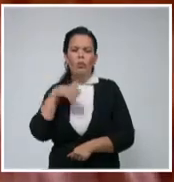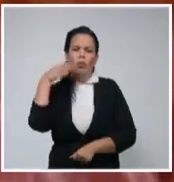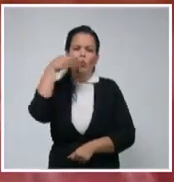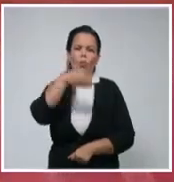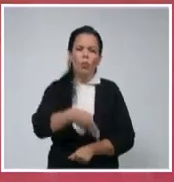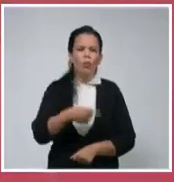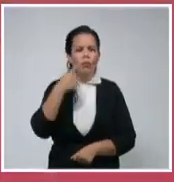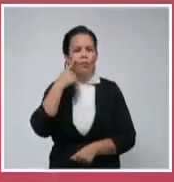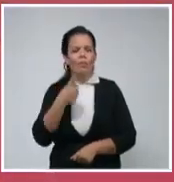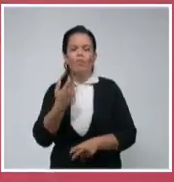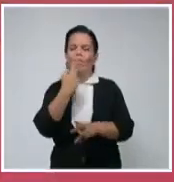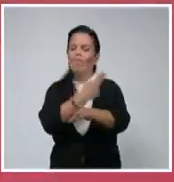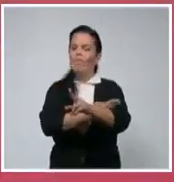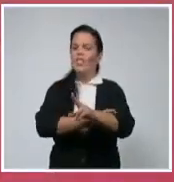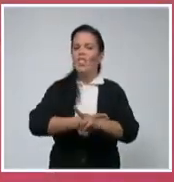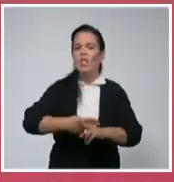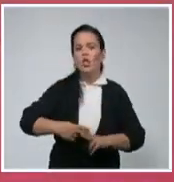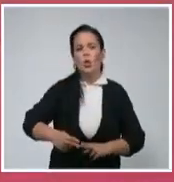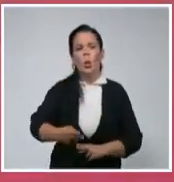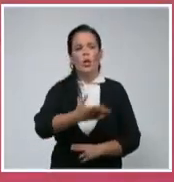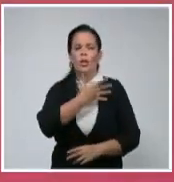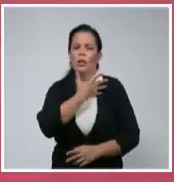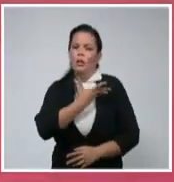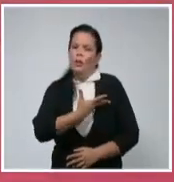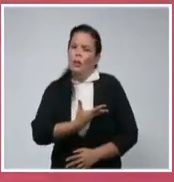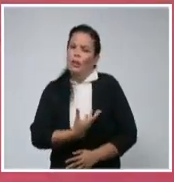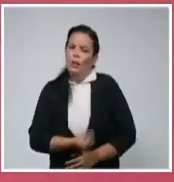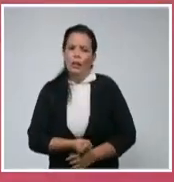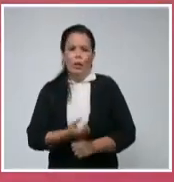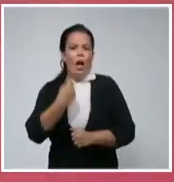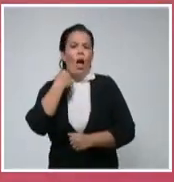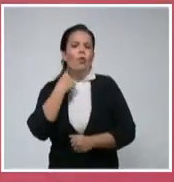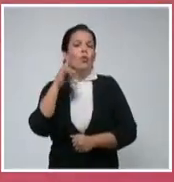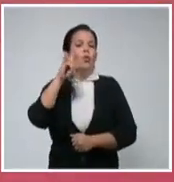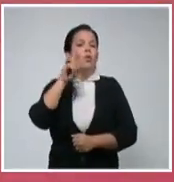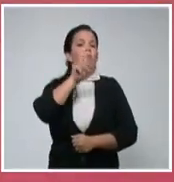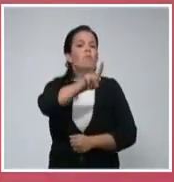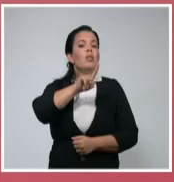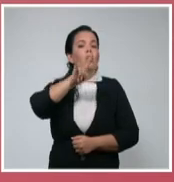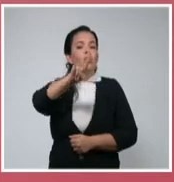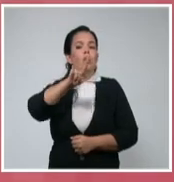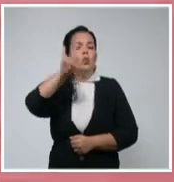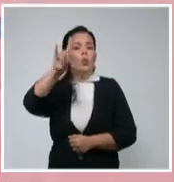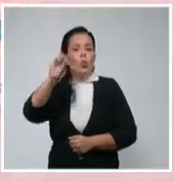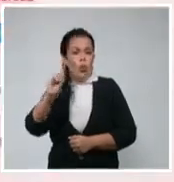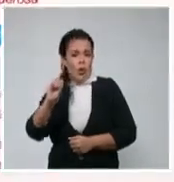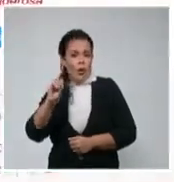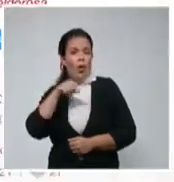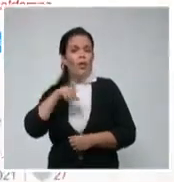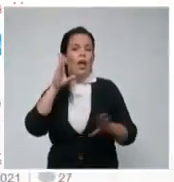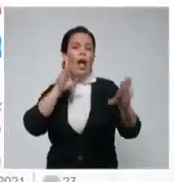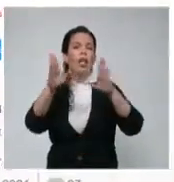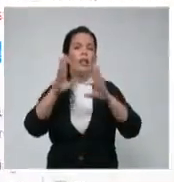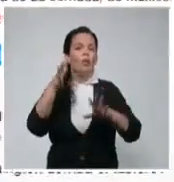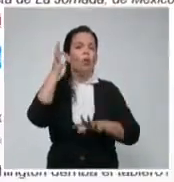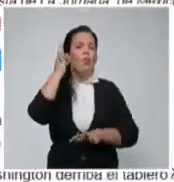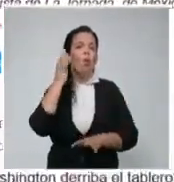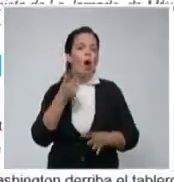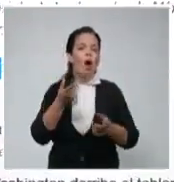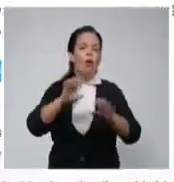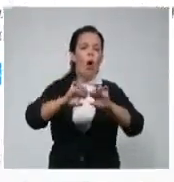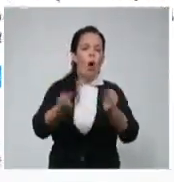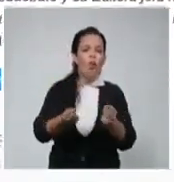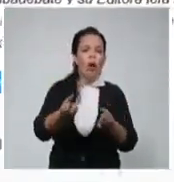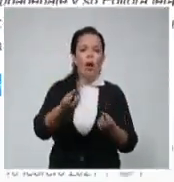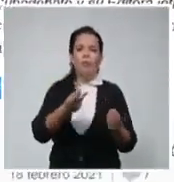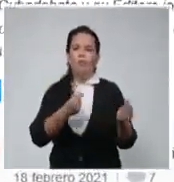trágicas. Era la década del 90 y la ciudad sufría otra vez el tema de la prostitución. Rosa Miriam tenía solo